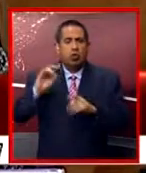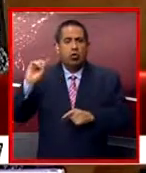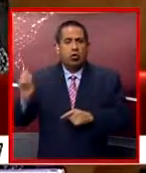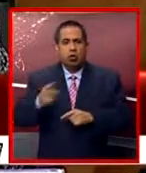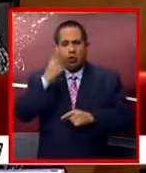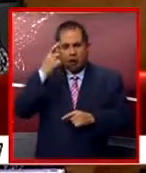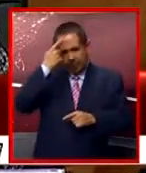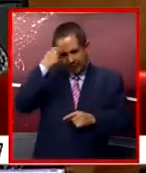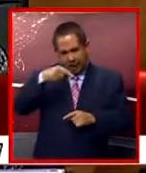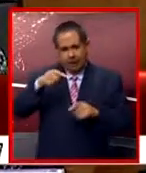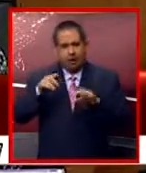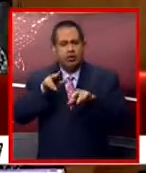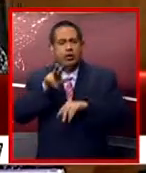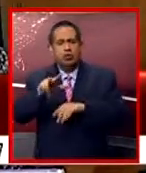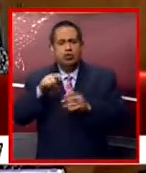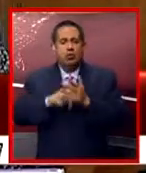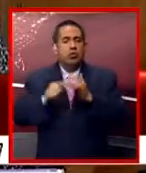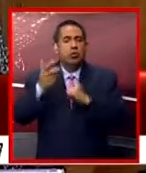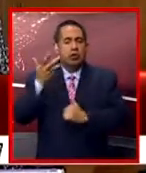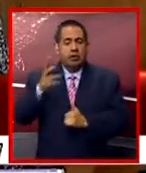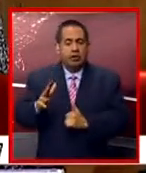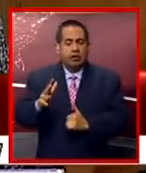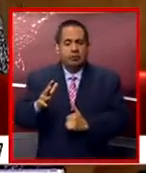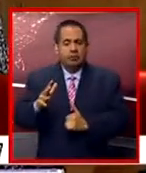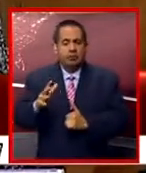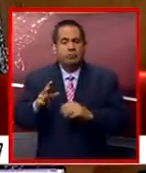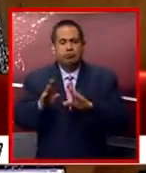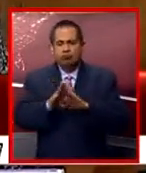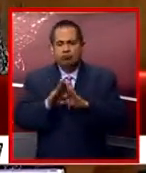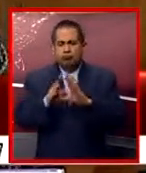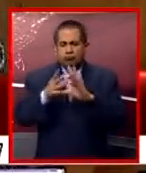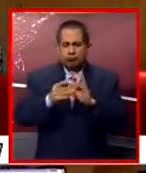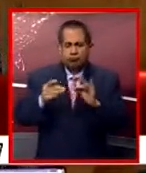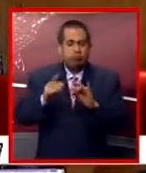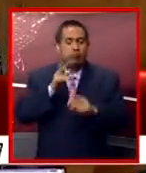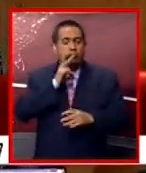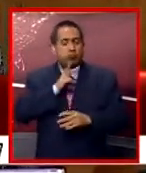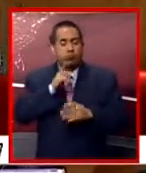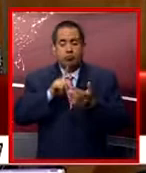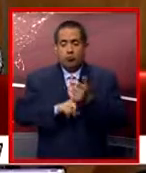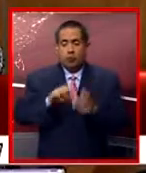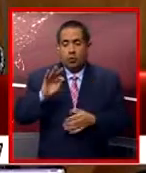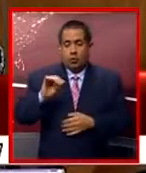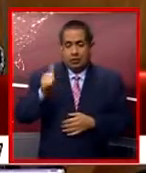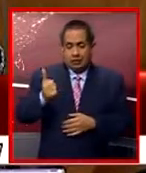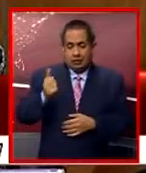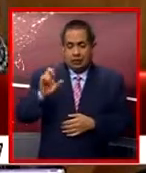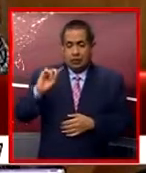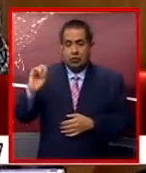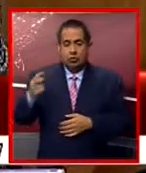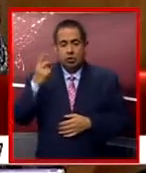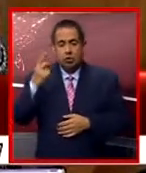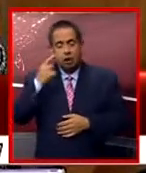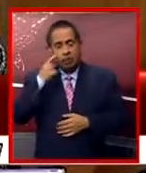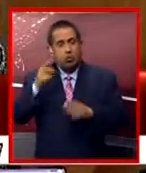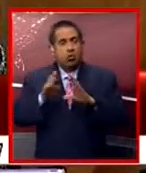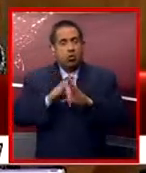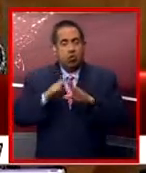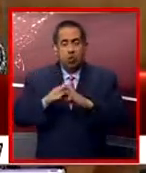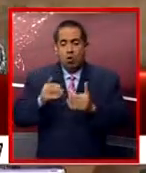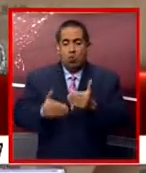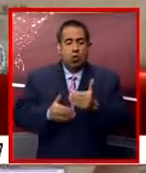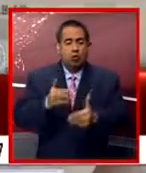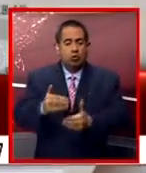de 18.10 pesos, un precio del barril de petróleo de $46 y una plataforma de